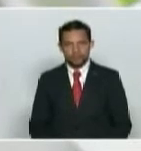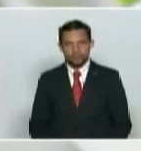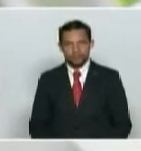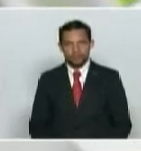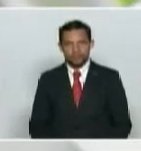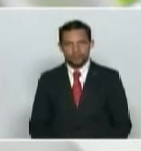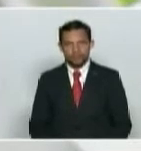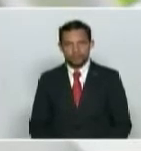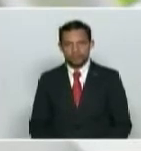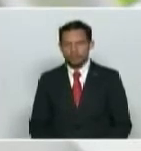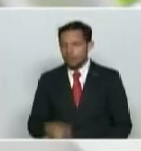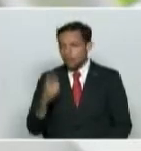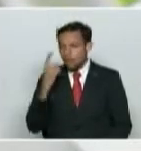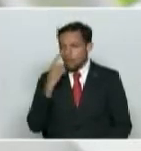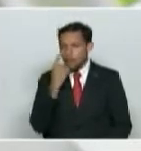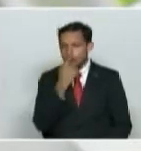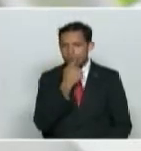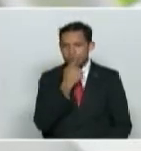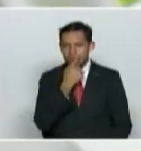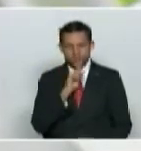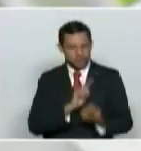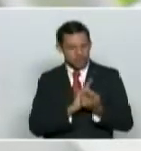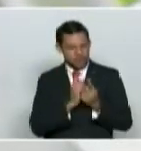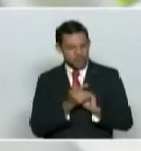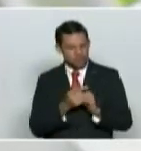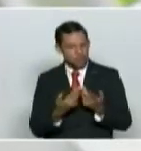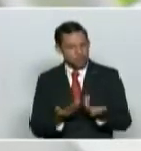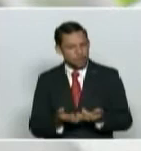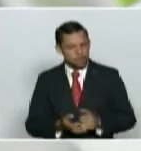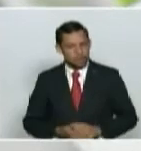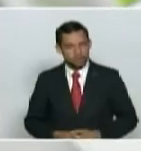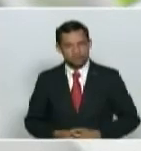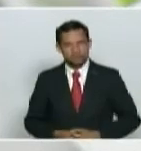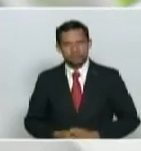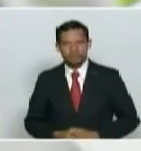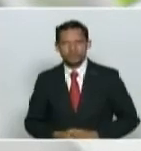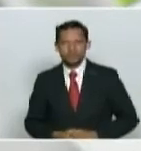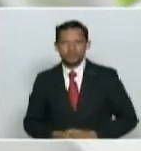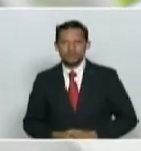Mis ojos han cambiado.